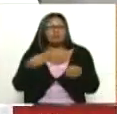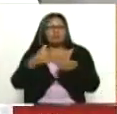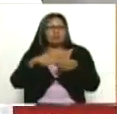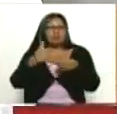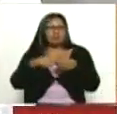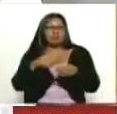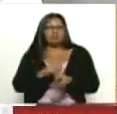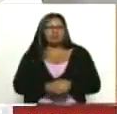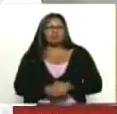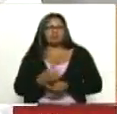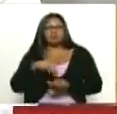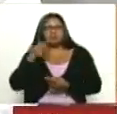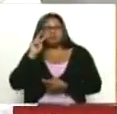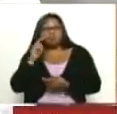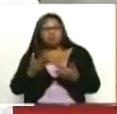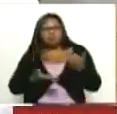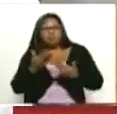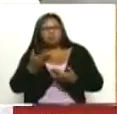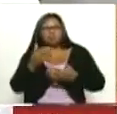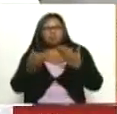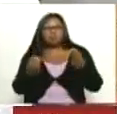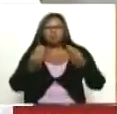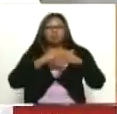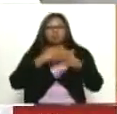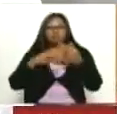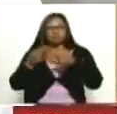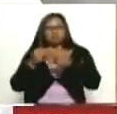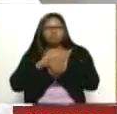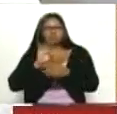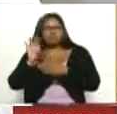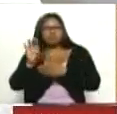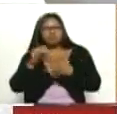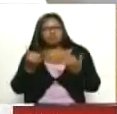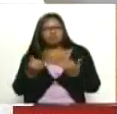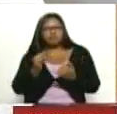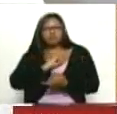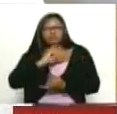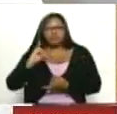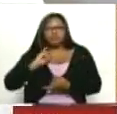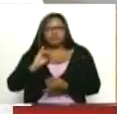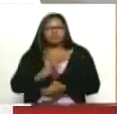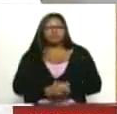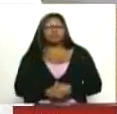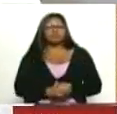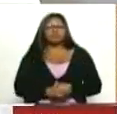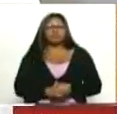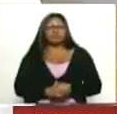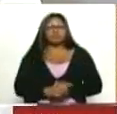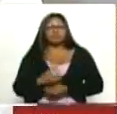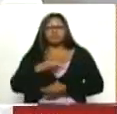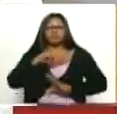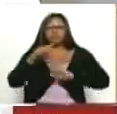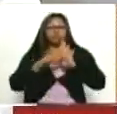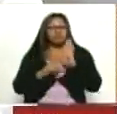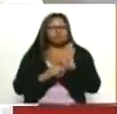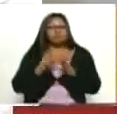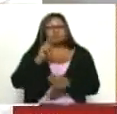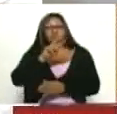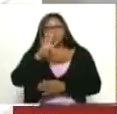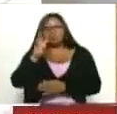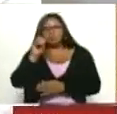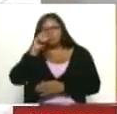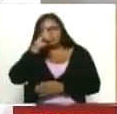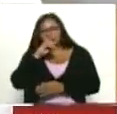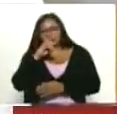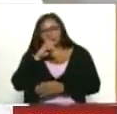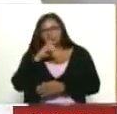fue tan importante en la construcción de nuestra soberanía, de nuestra independencia. Y se cumplen 240 años del